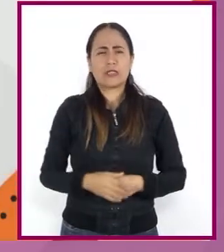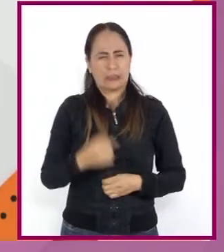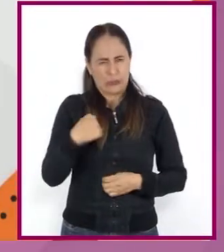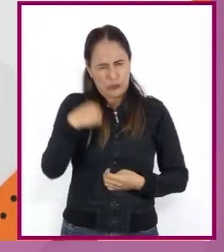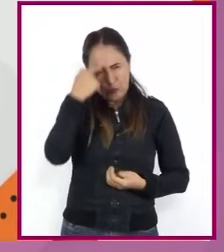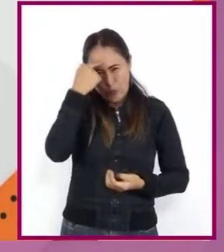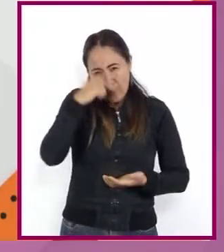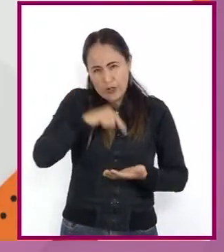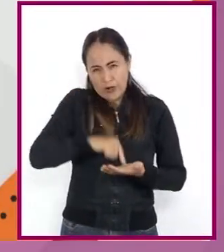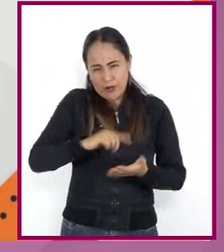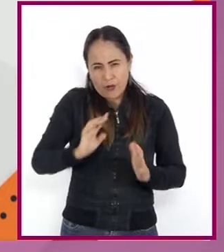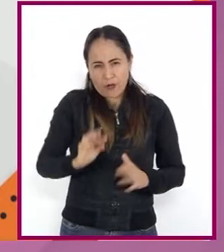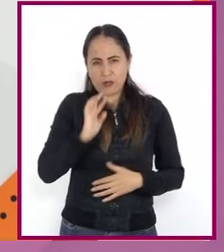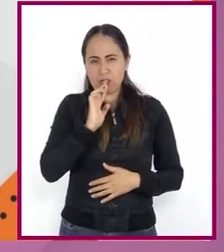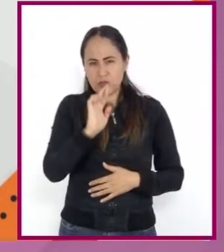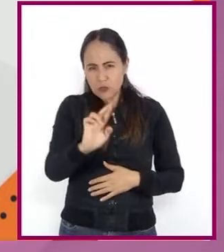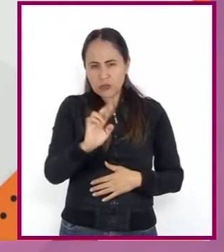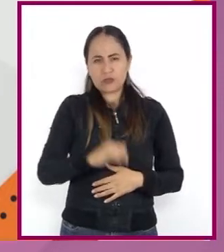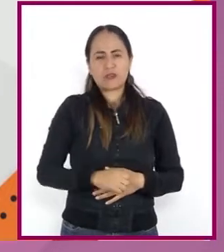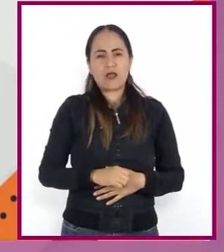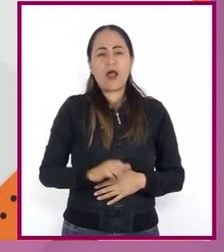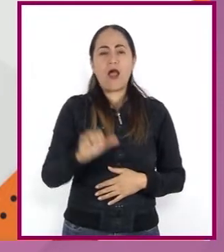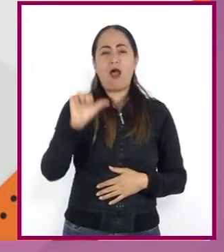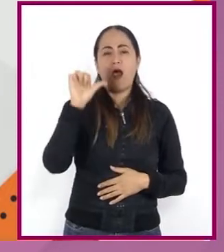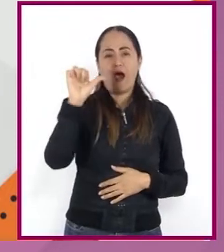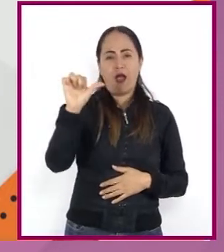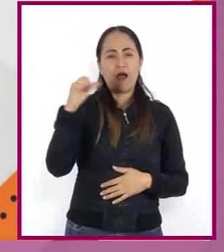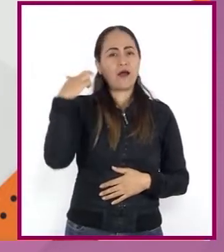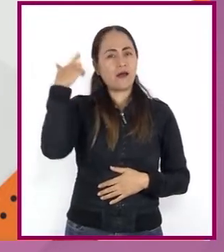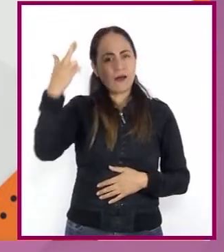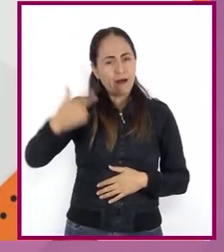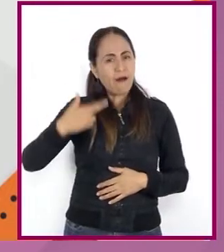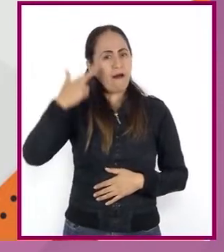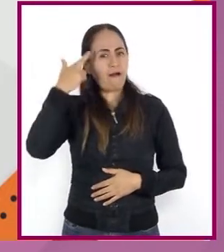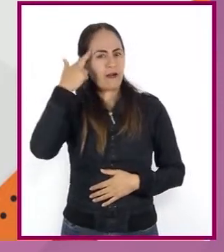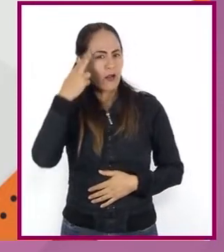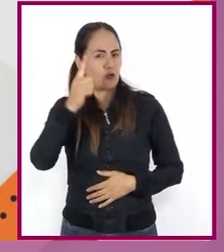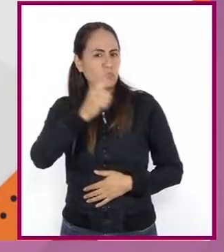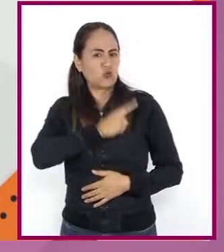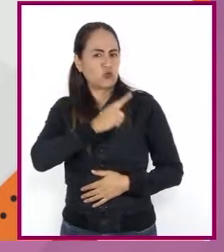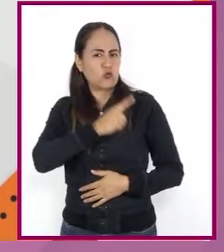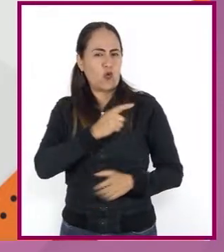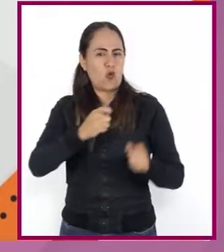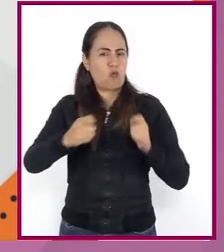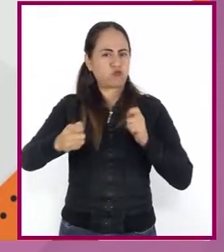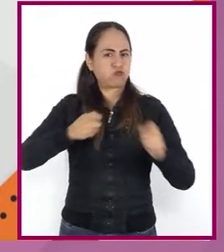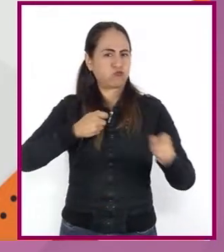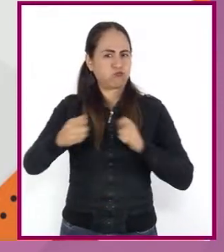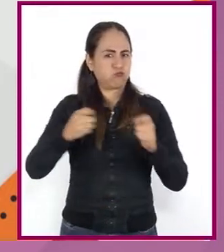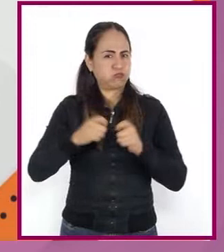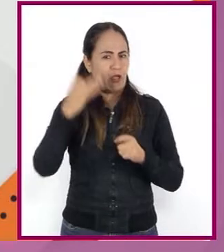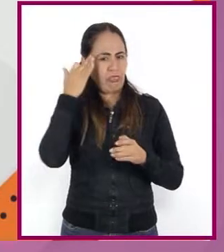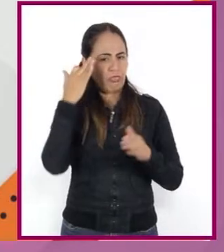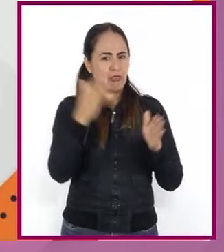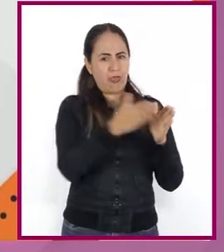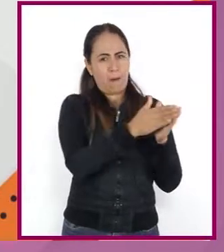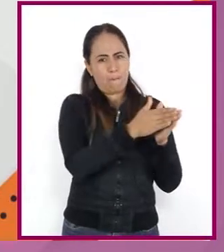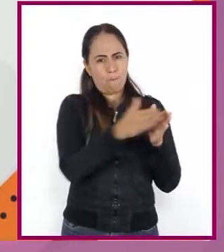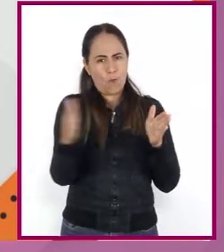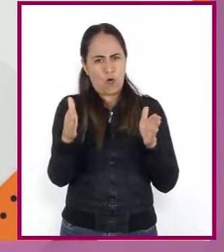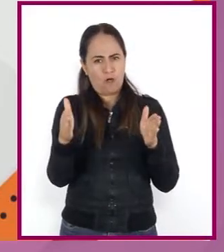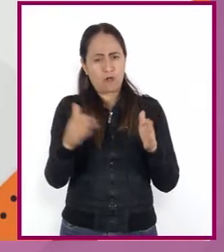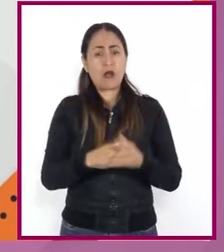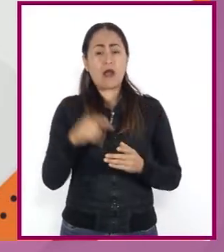Creo que la respuesta correcta es monarquía absoluta porque Luis XVI gobernó en un periodo histórico donde